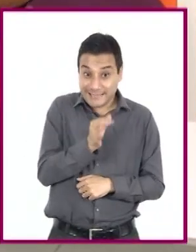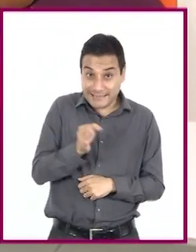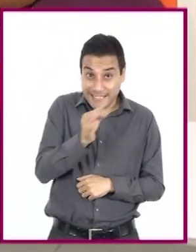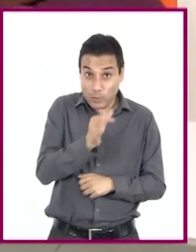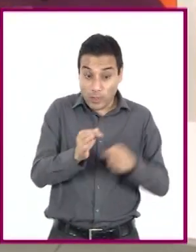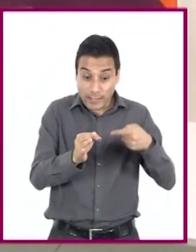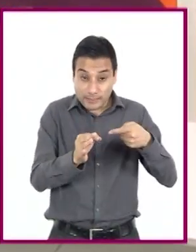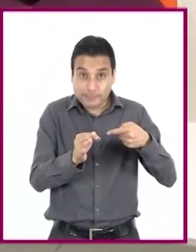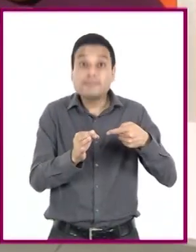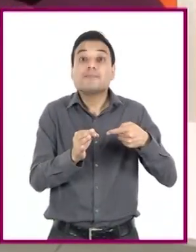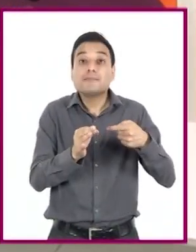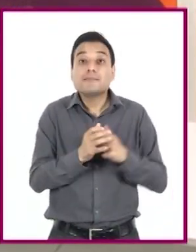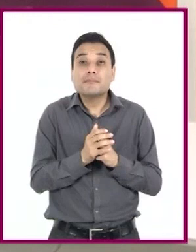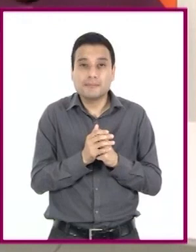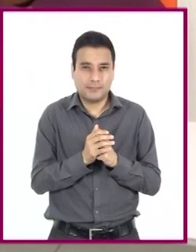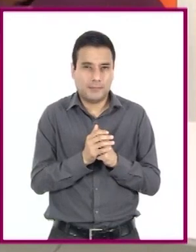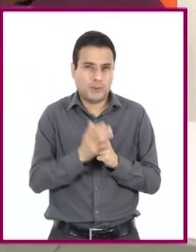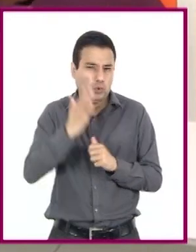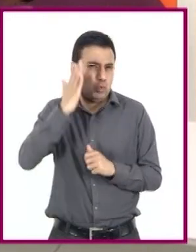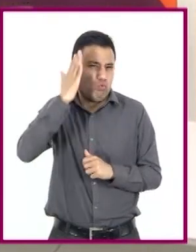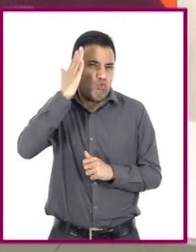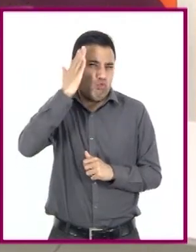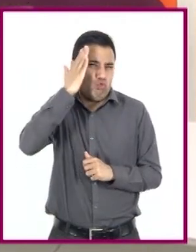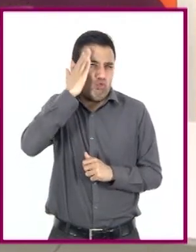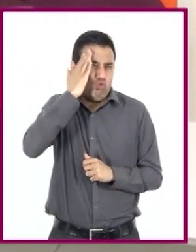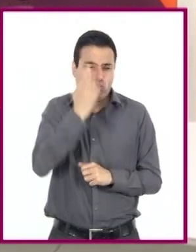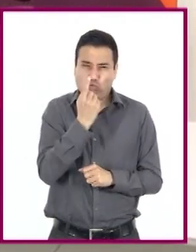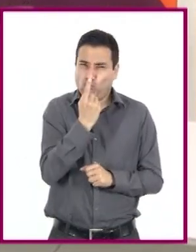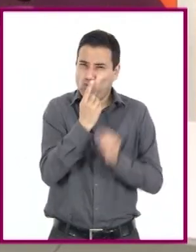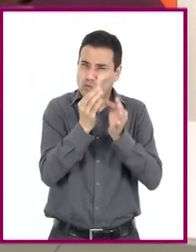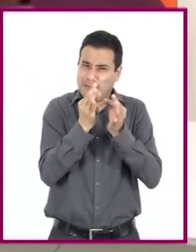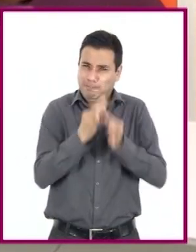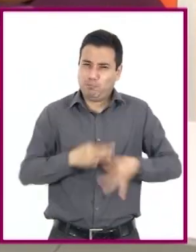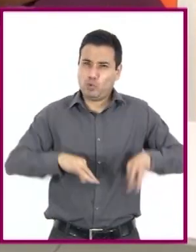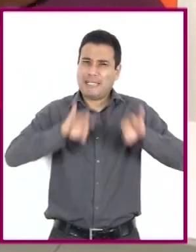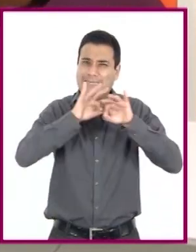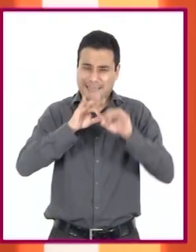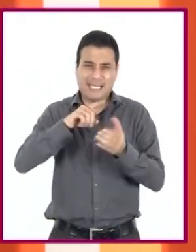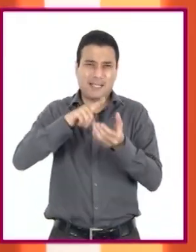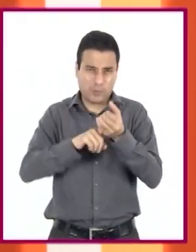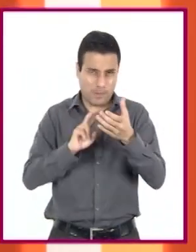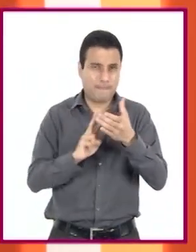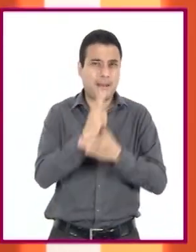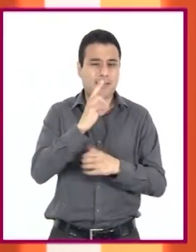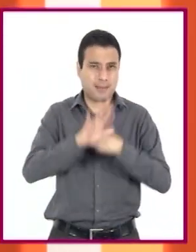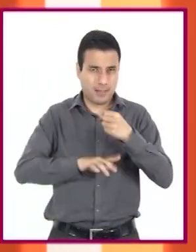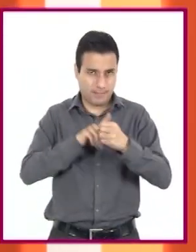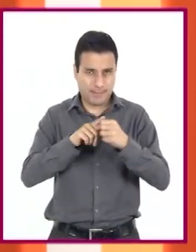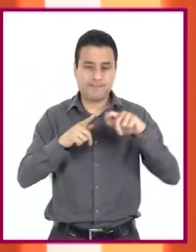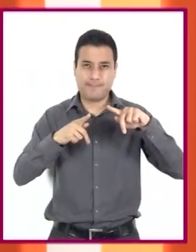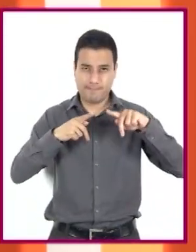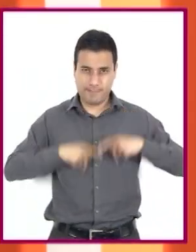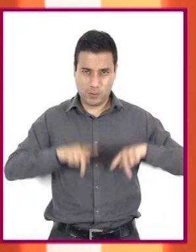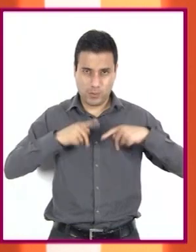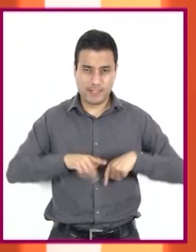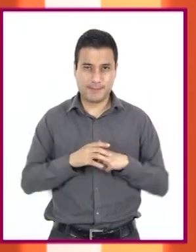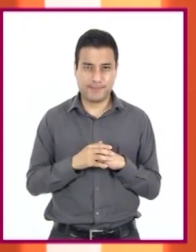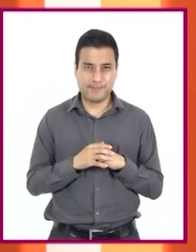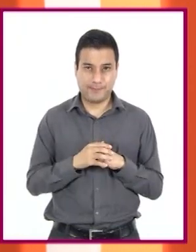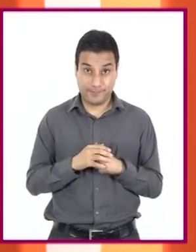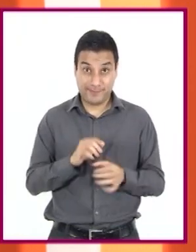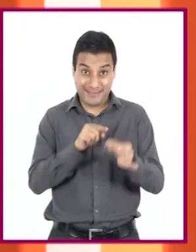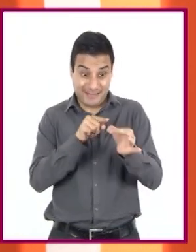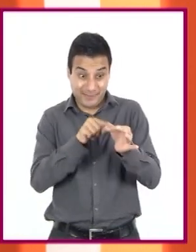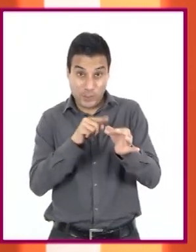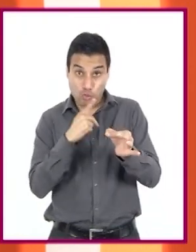la unidad básica, estructural y funcional de los seres vivos. Con base en su estructura,